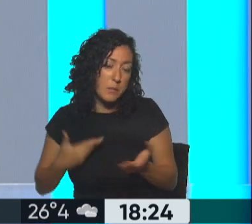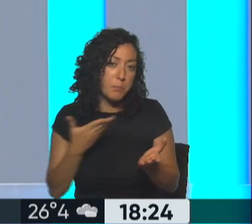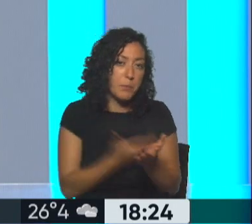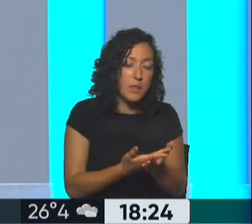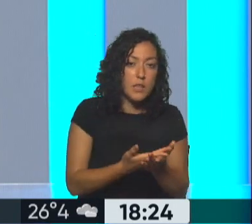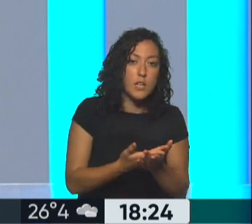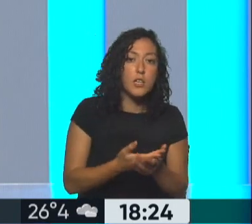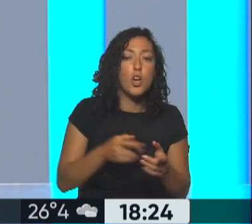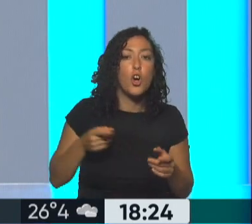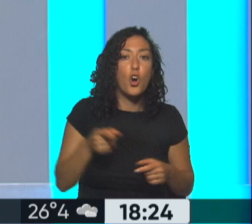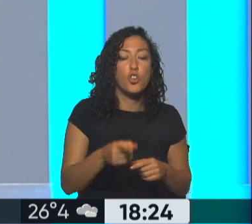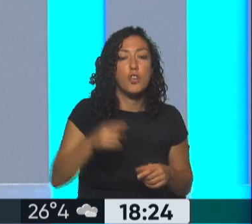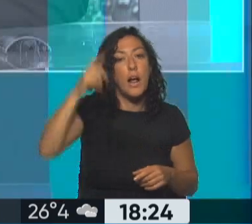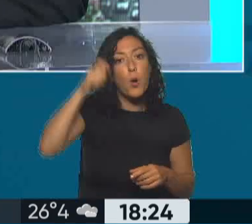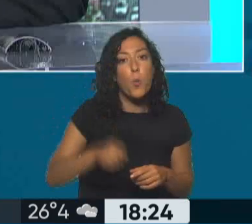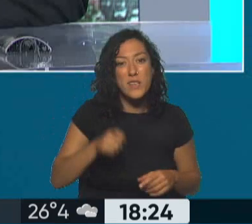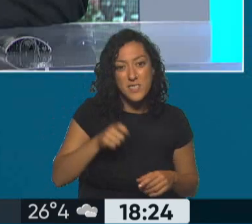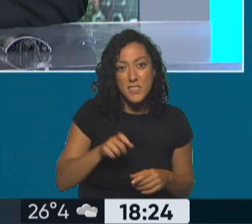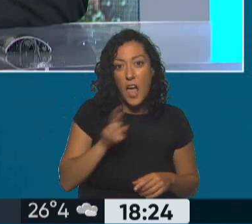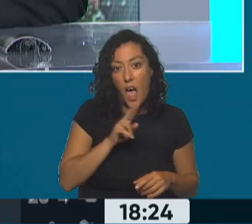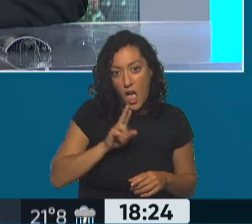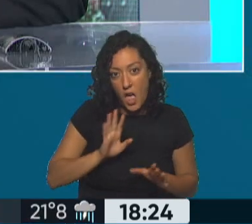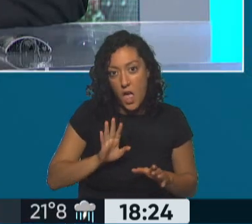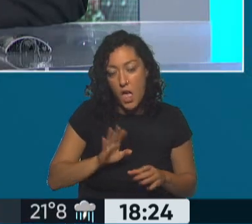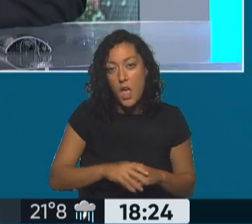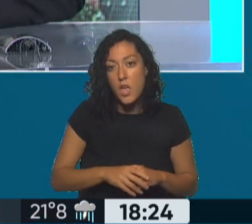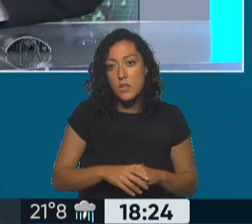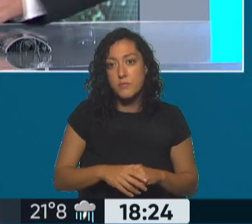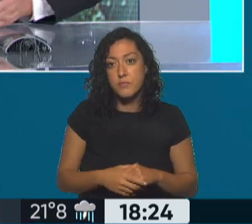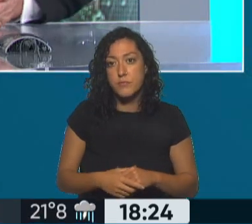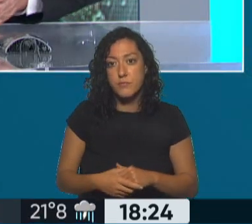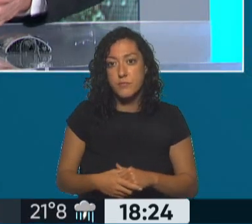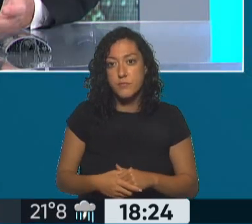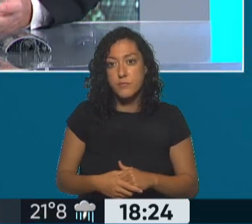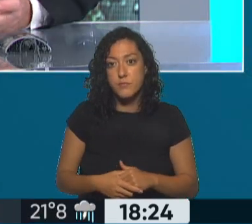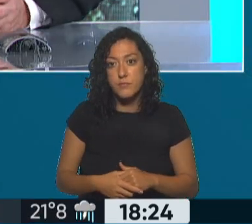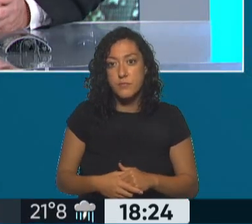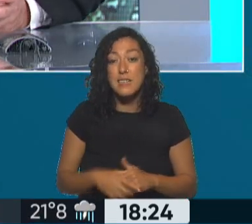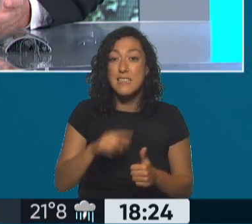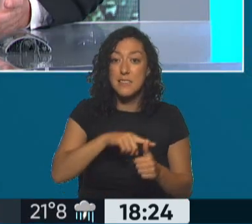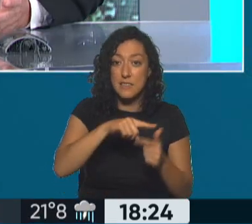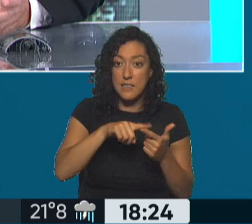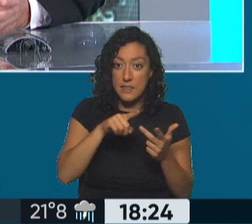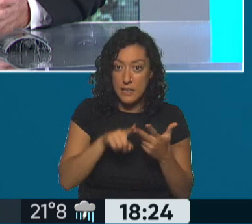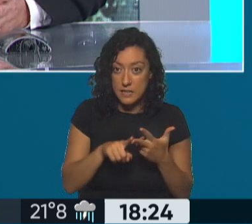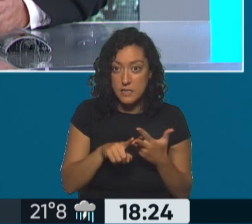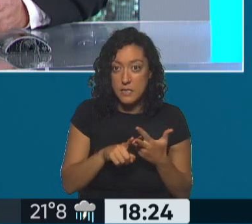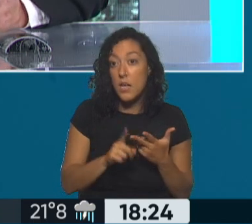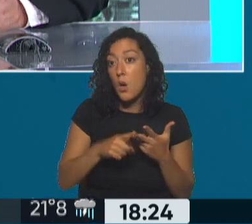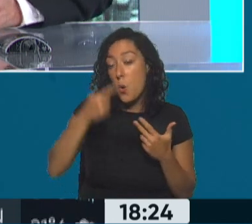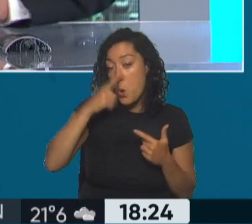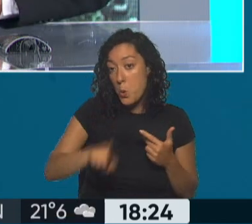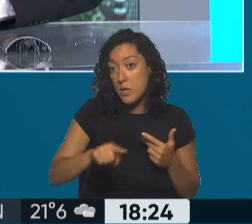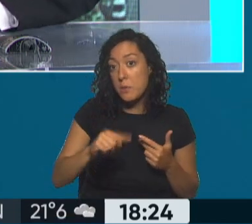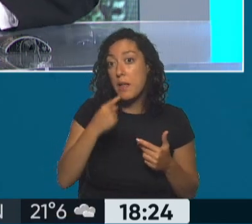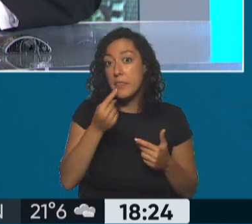jueza María Eugenia Capuchetti. Hay por lo menos tres. Esta última tiene que ver con que se trascendió que ella